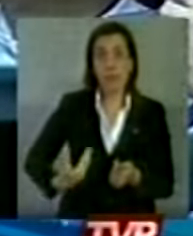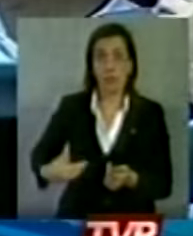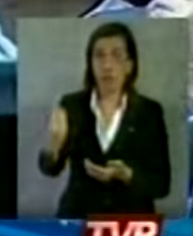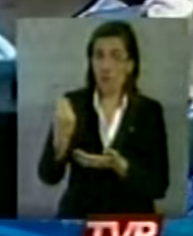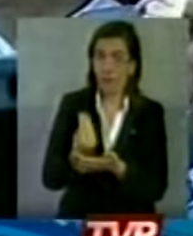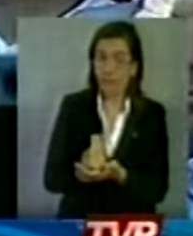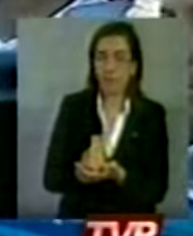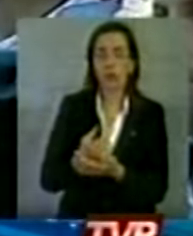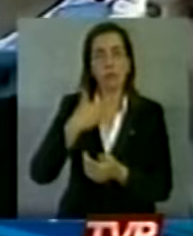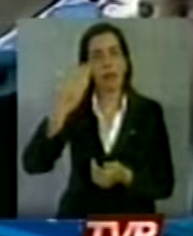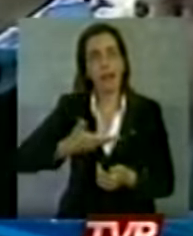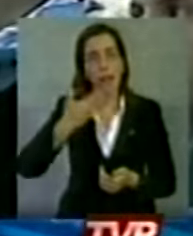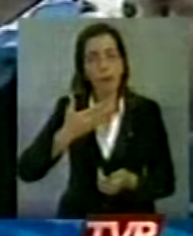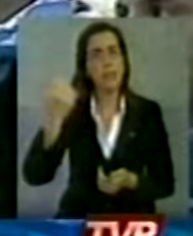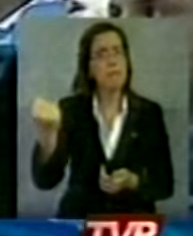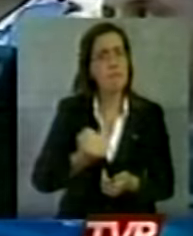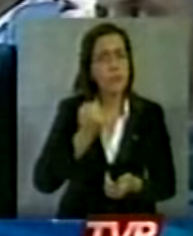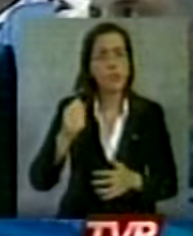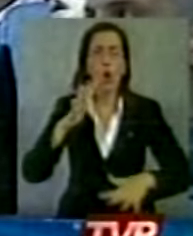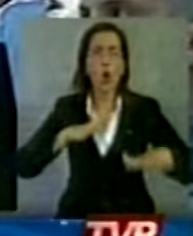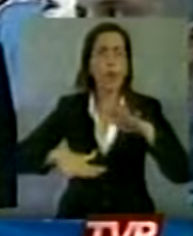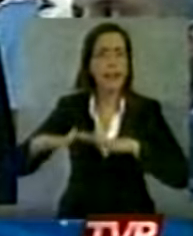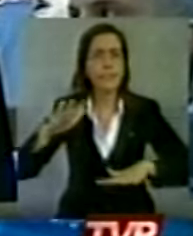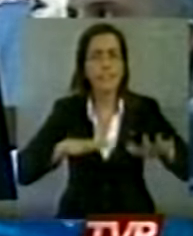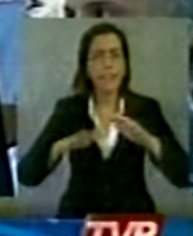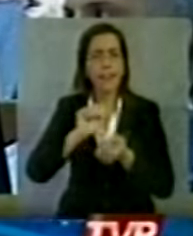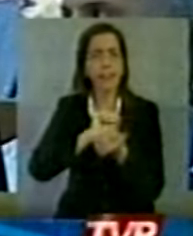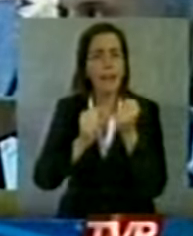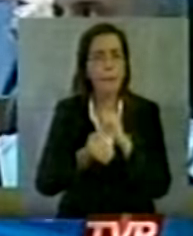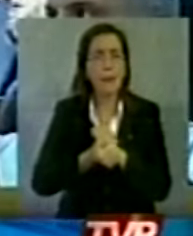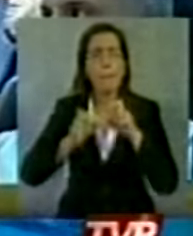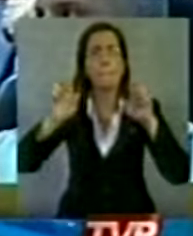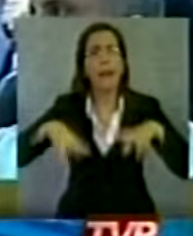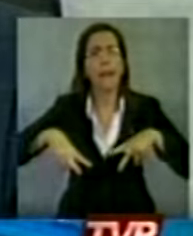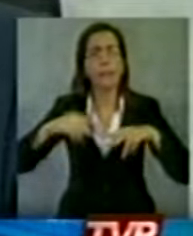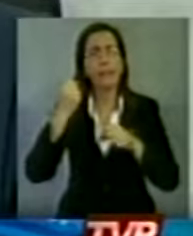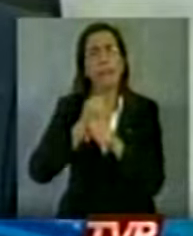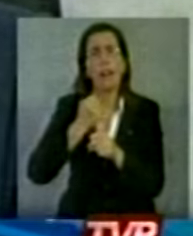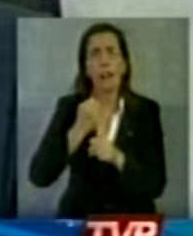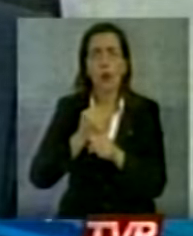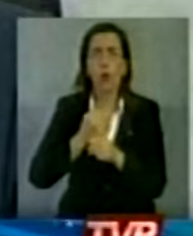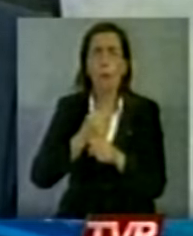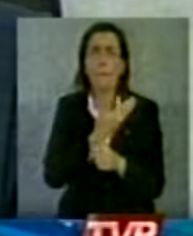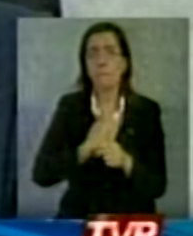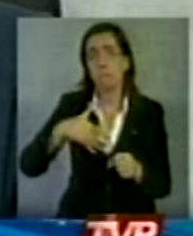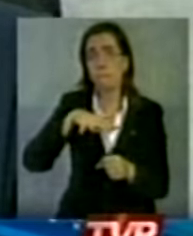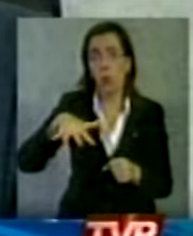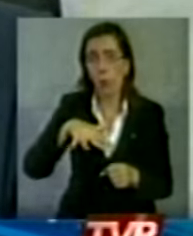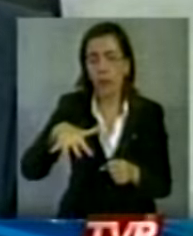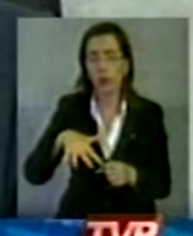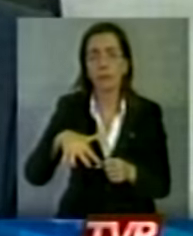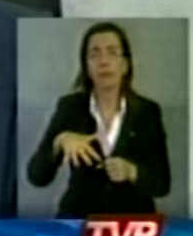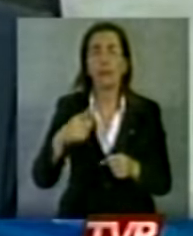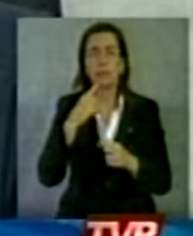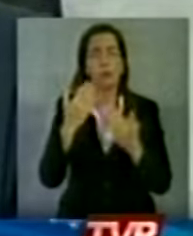la relevancia de mejorar la organización y planificación de nuestras políticas públicas. En este sentido,